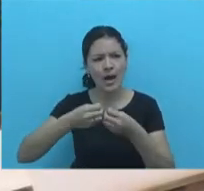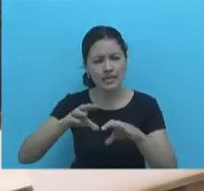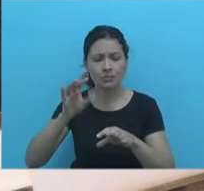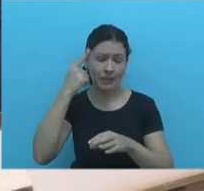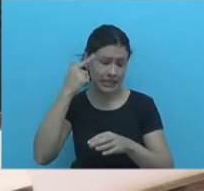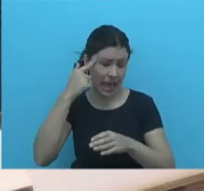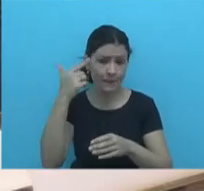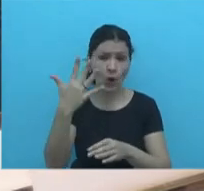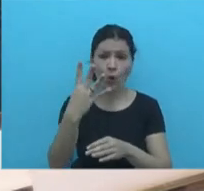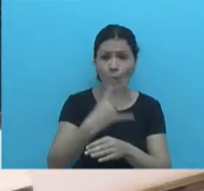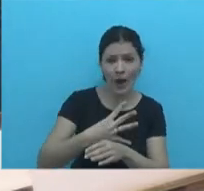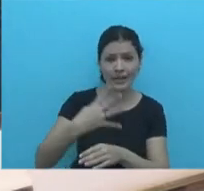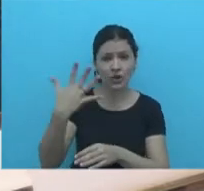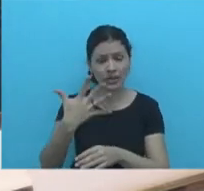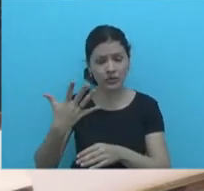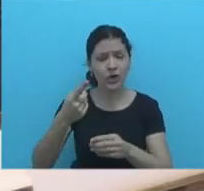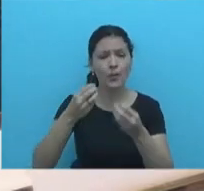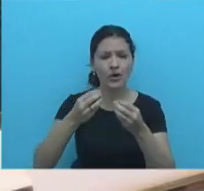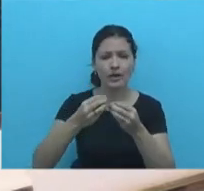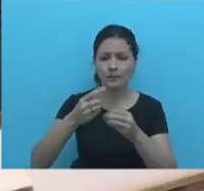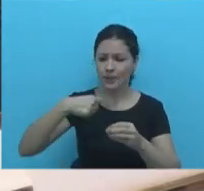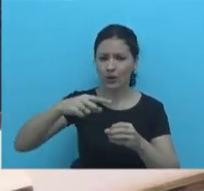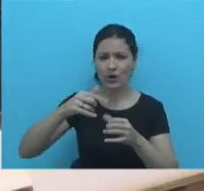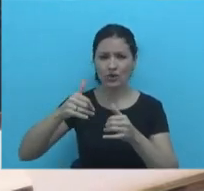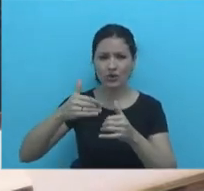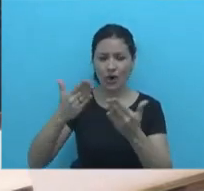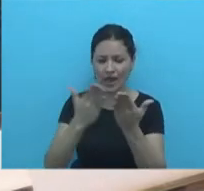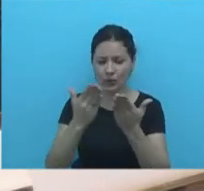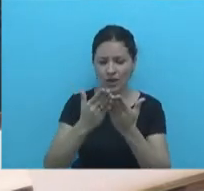futuro. De todas maneras, 2 años es